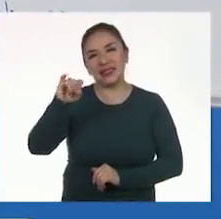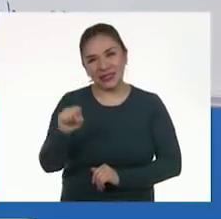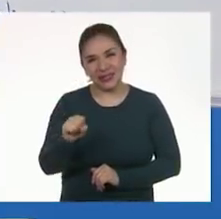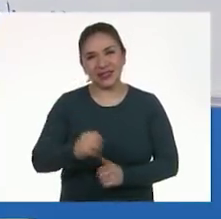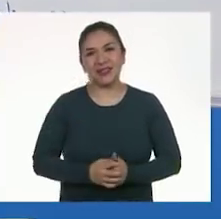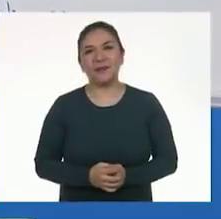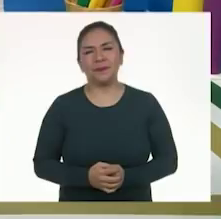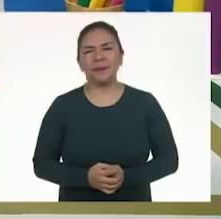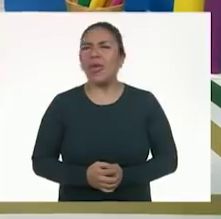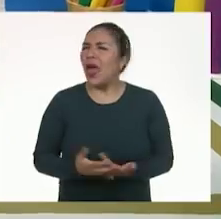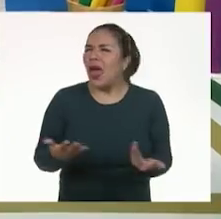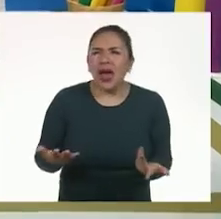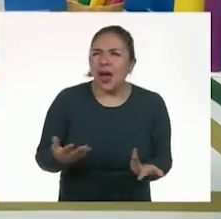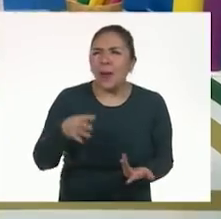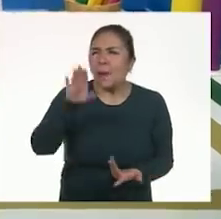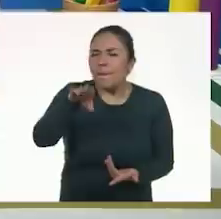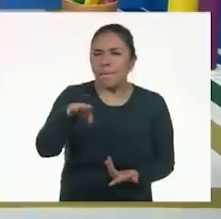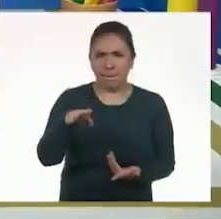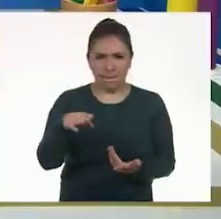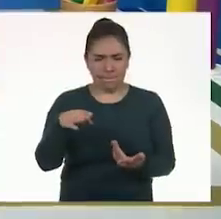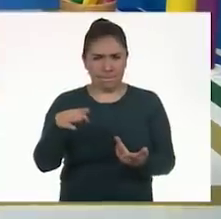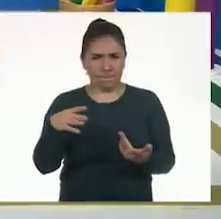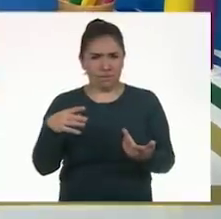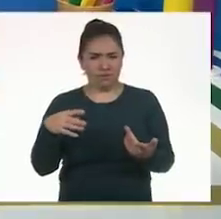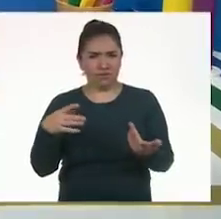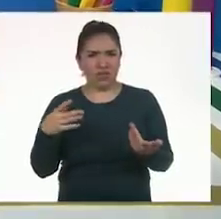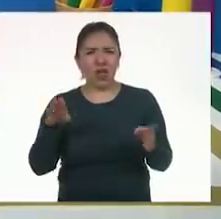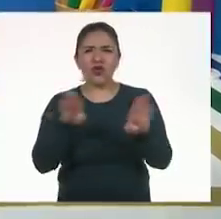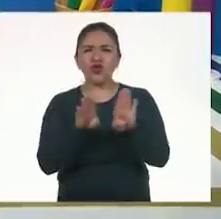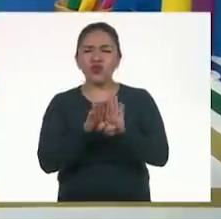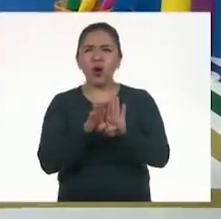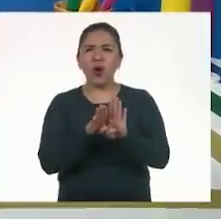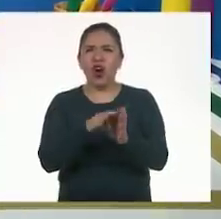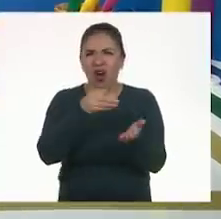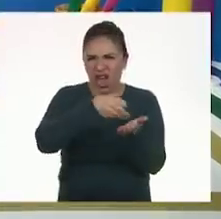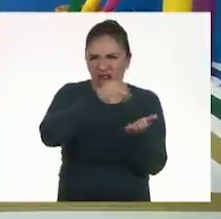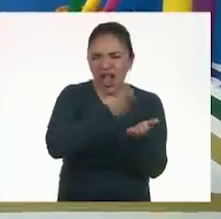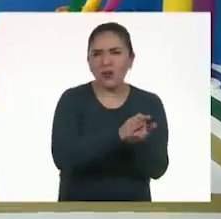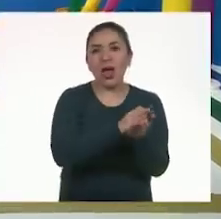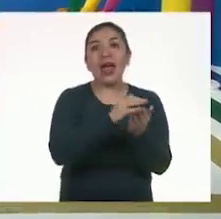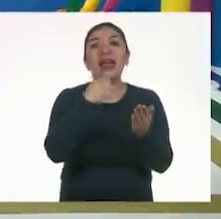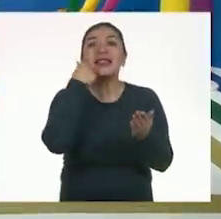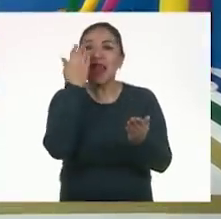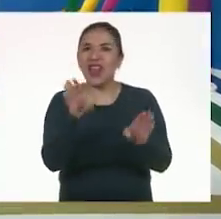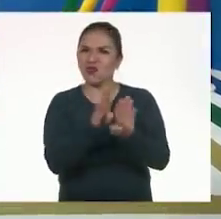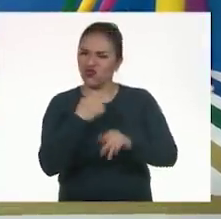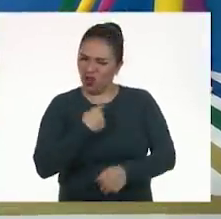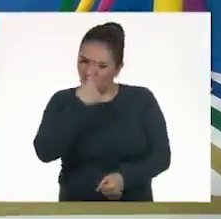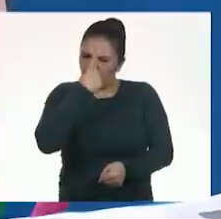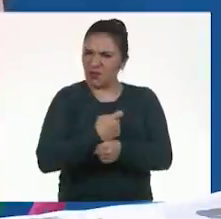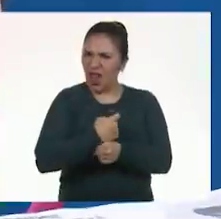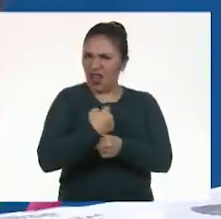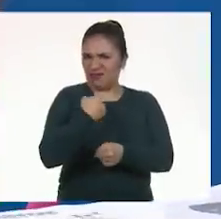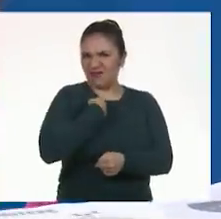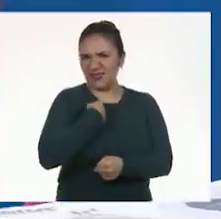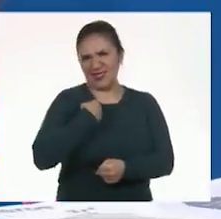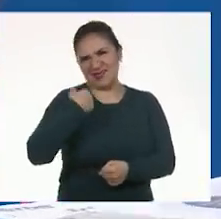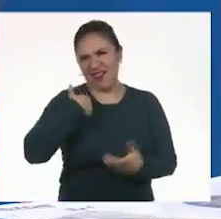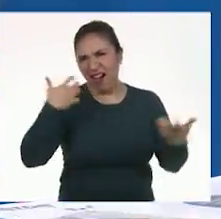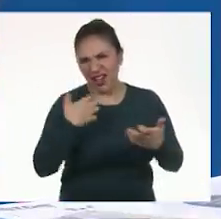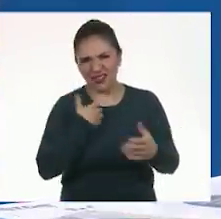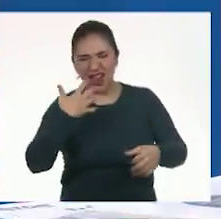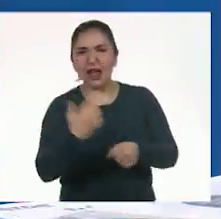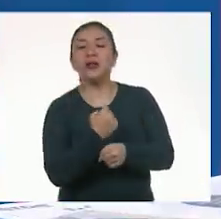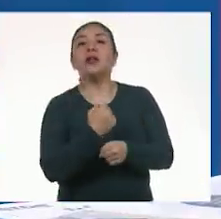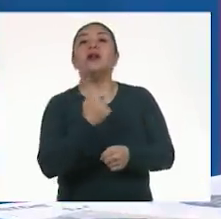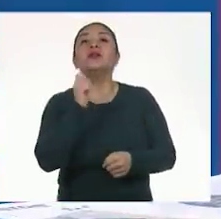Entonces, el héroe brinca de ser héroe a libris y esto provoca que él tenga